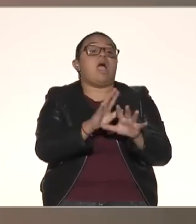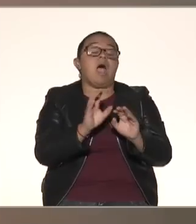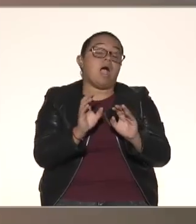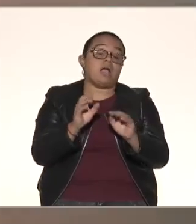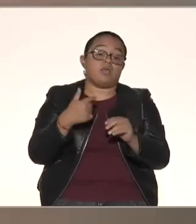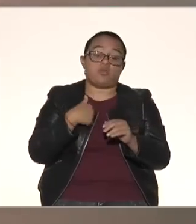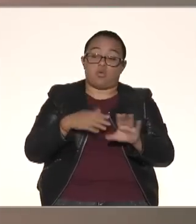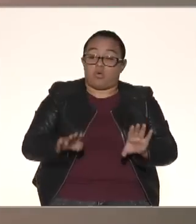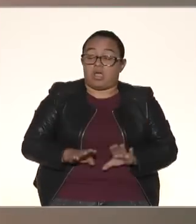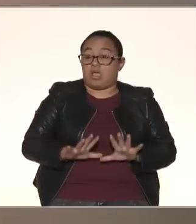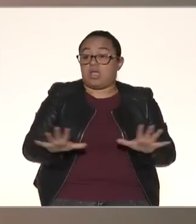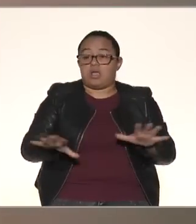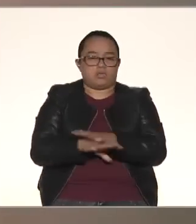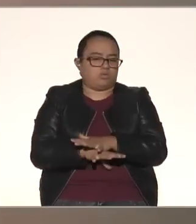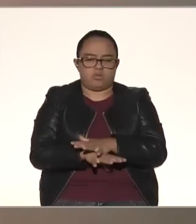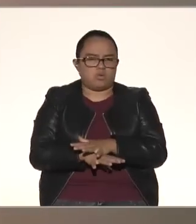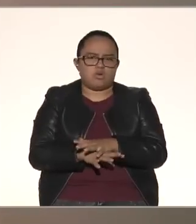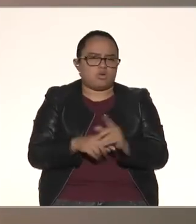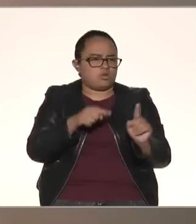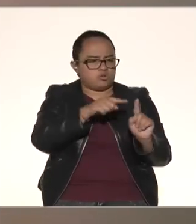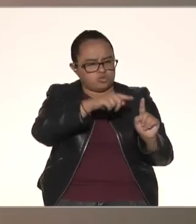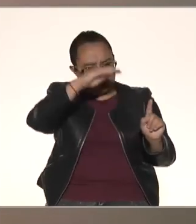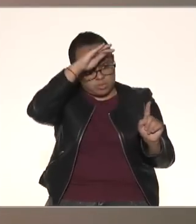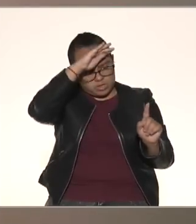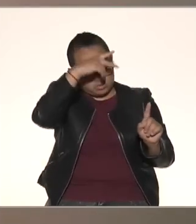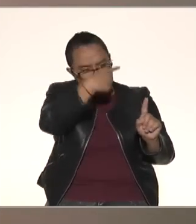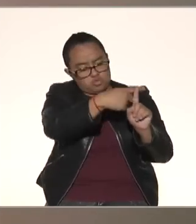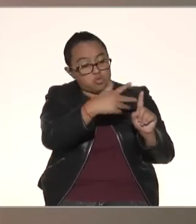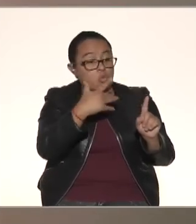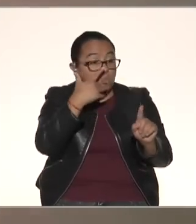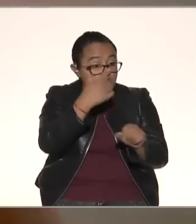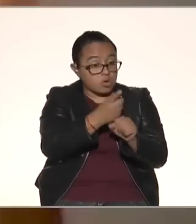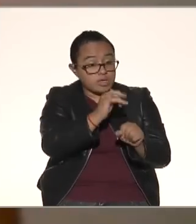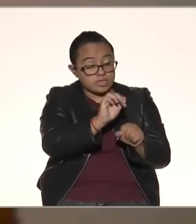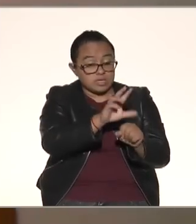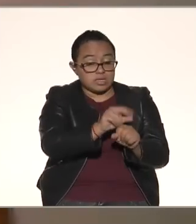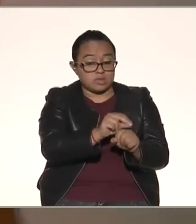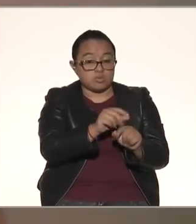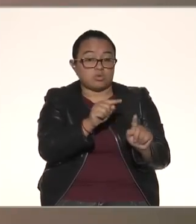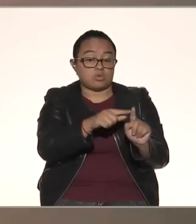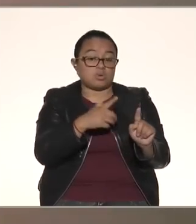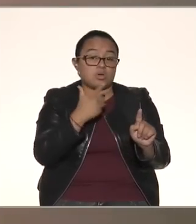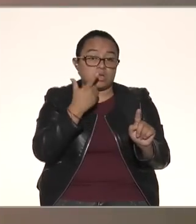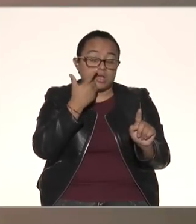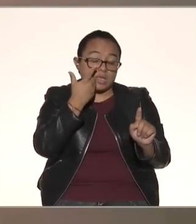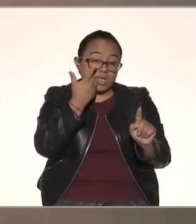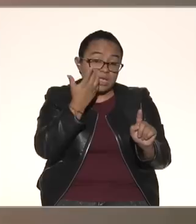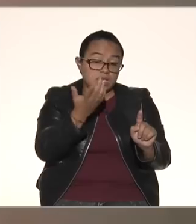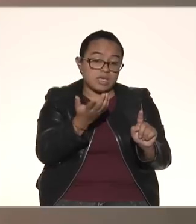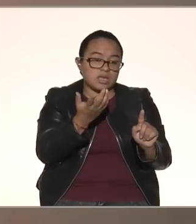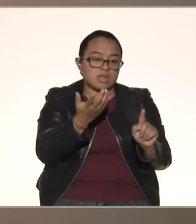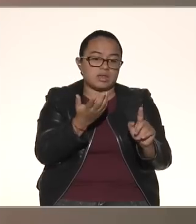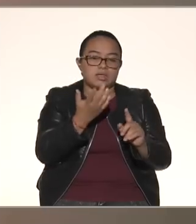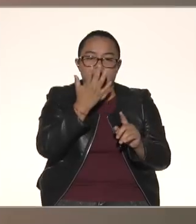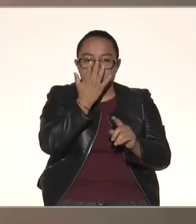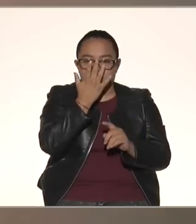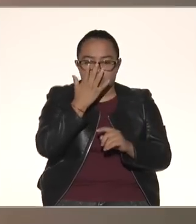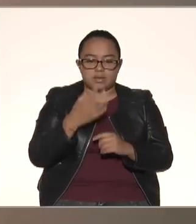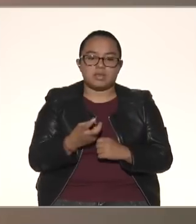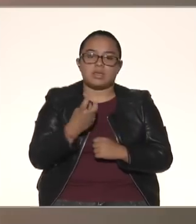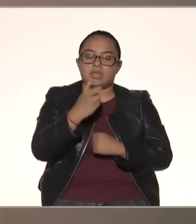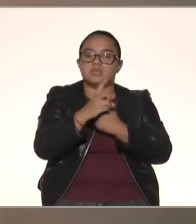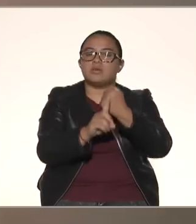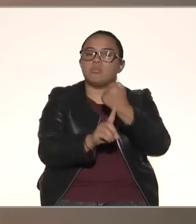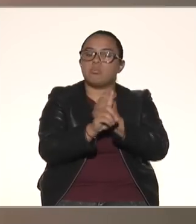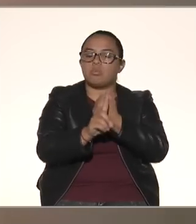aspectos de su carácter siempre y cuando su pensamiento crítico, su voluntad y su capacidad, y que quieran, con toda la voluntad estén jugando, entonces podemos vivir